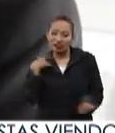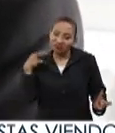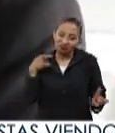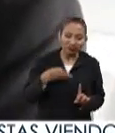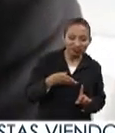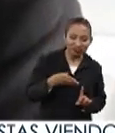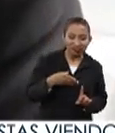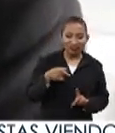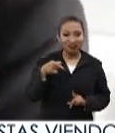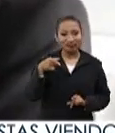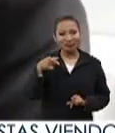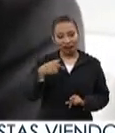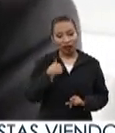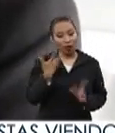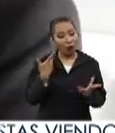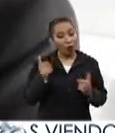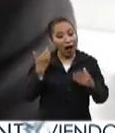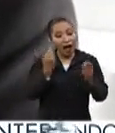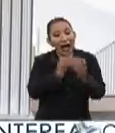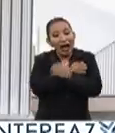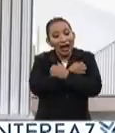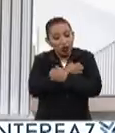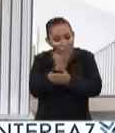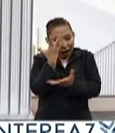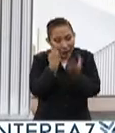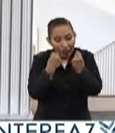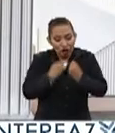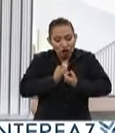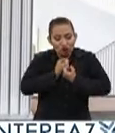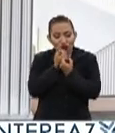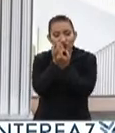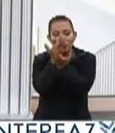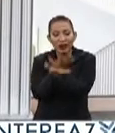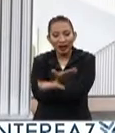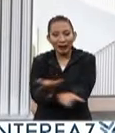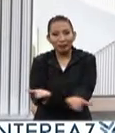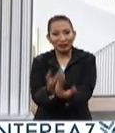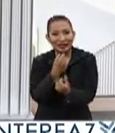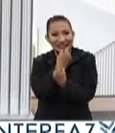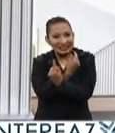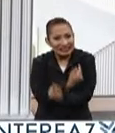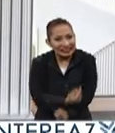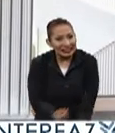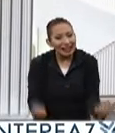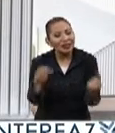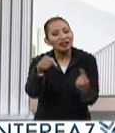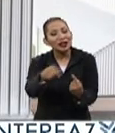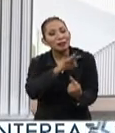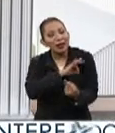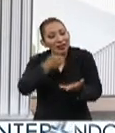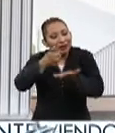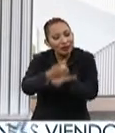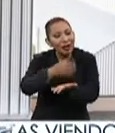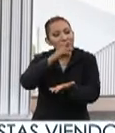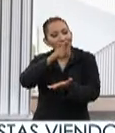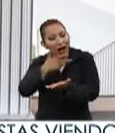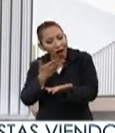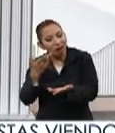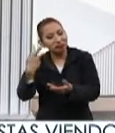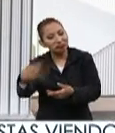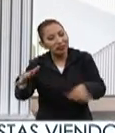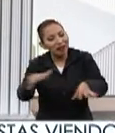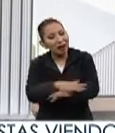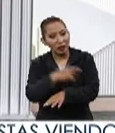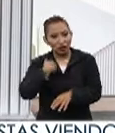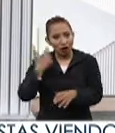el poder yo educarme y transmitir algo a las nuevas generaciones que las pueda ayudar a ser mejores. Me